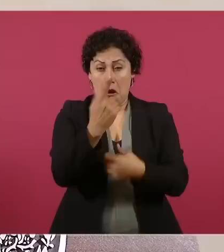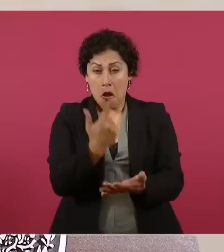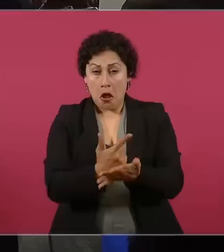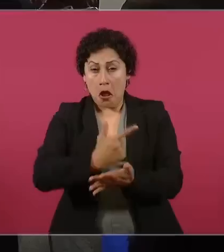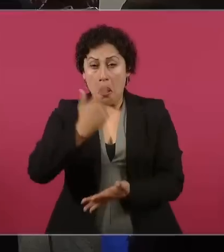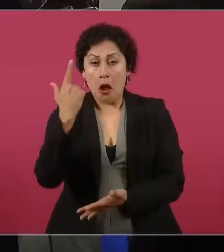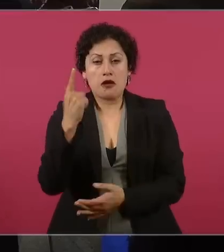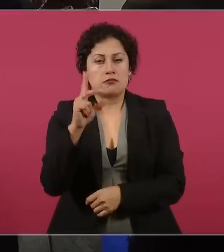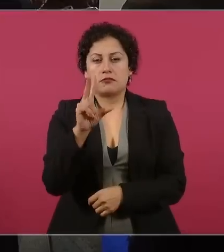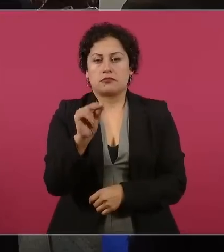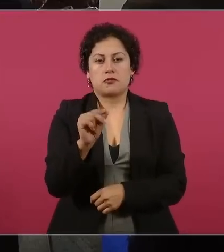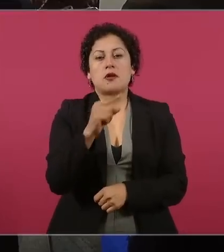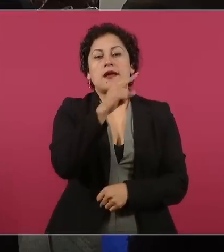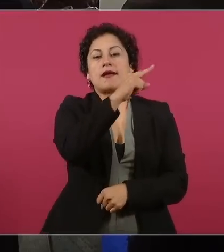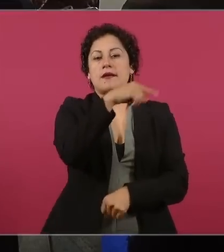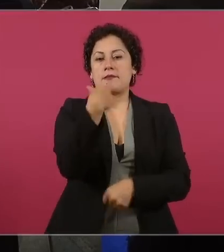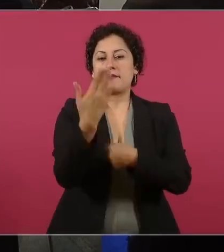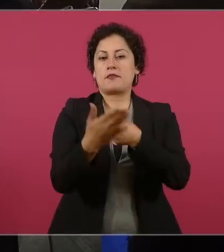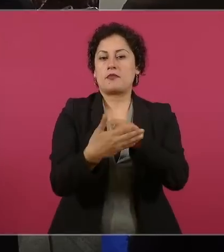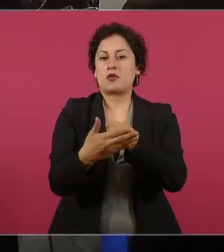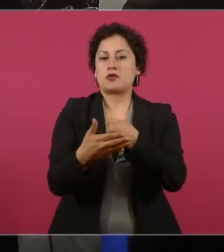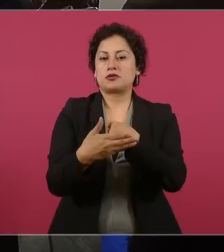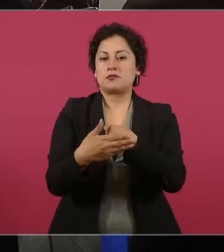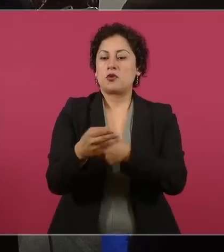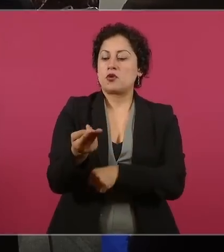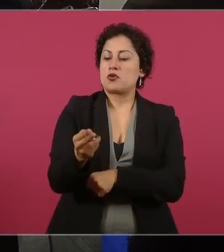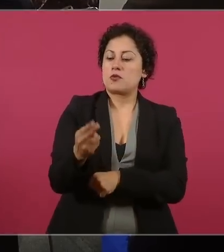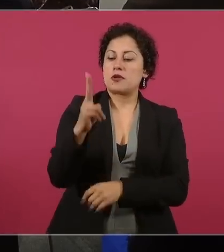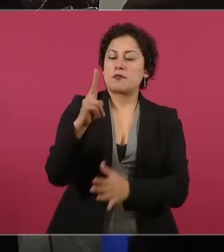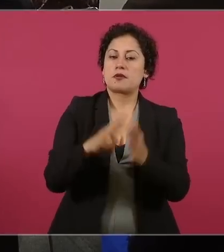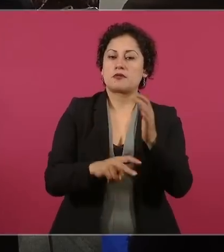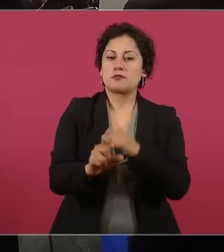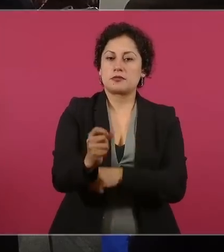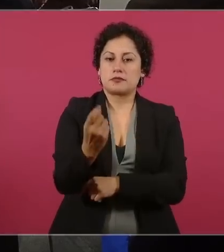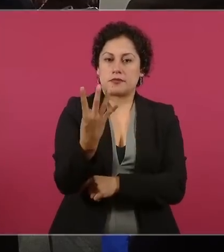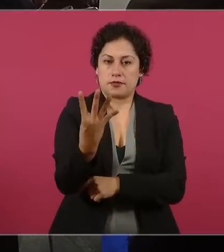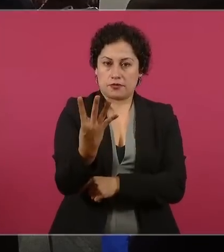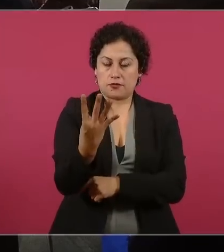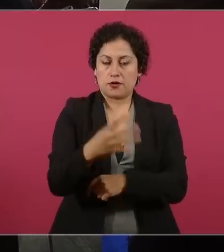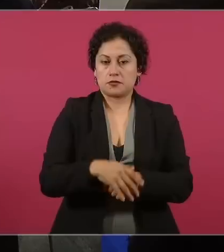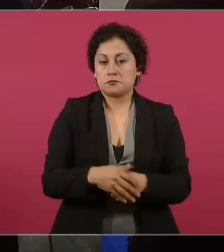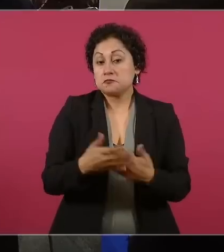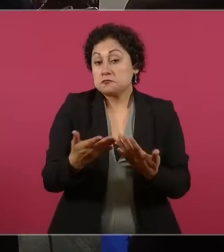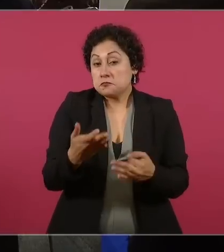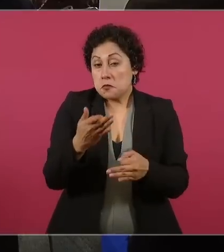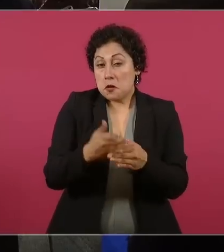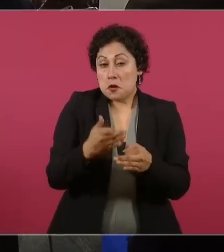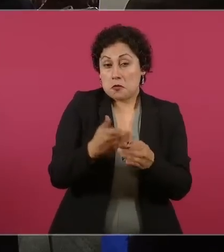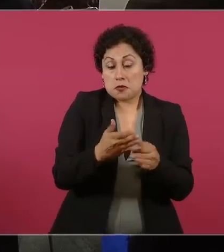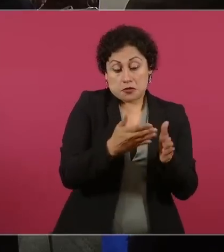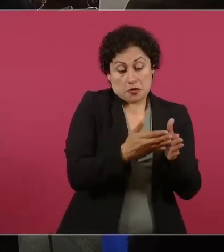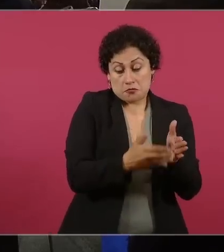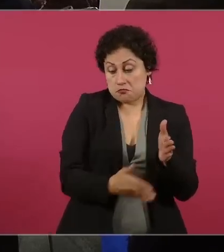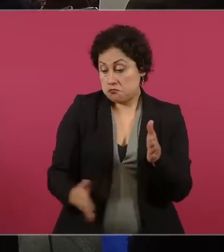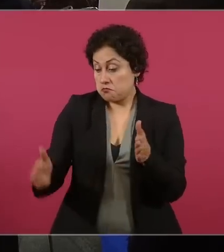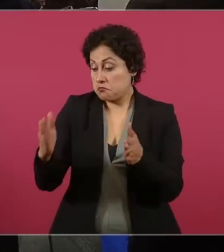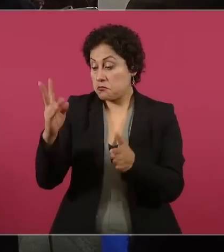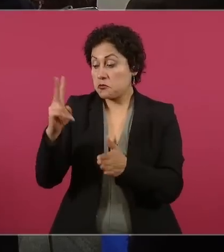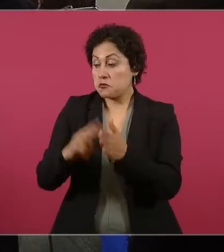presidencial, que va a ser en noviembre del año próximo. O sea, de aquí a finales del año próximo